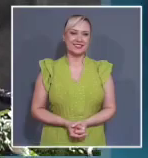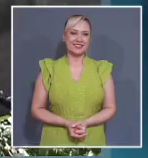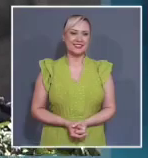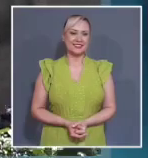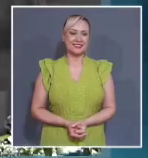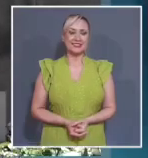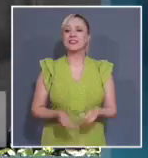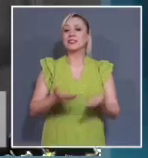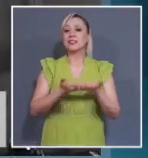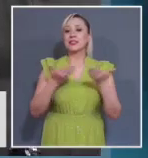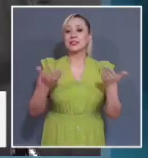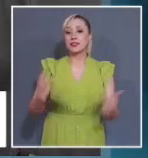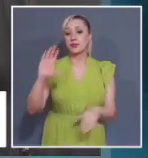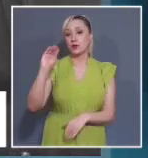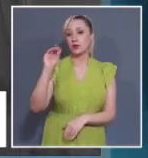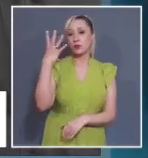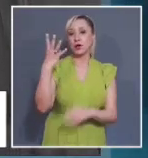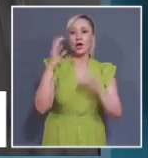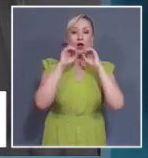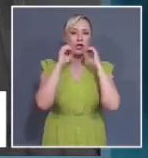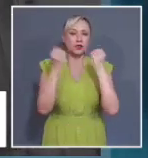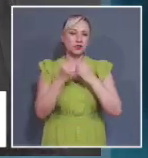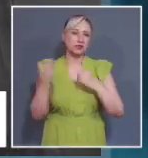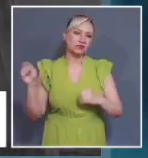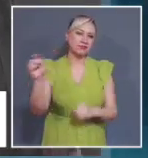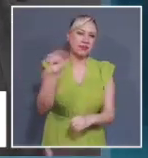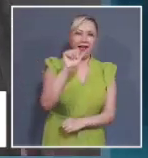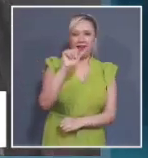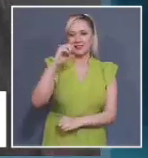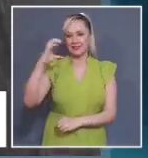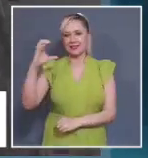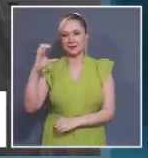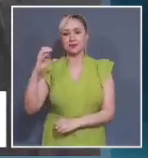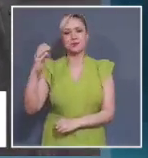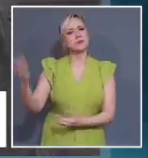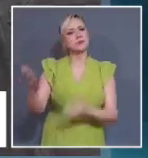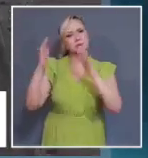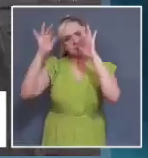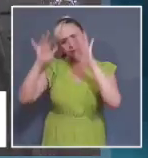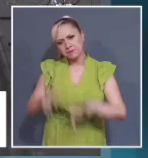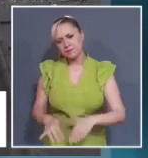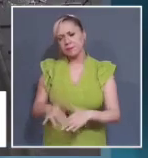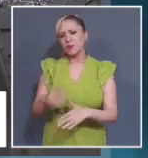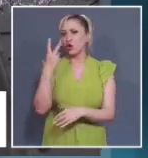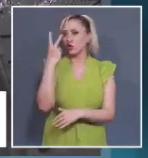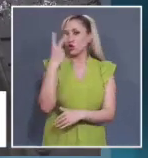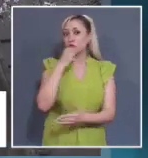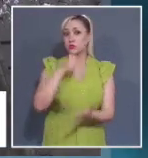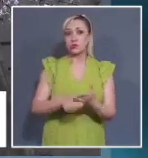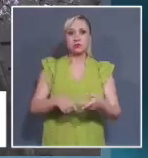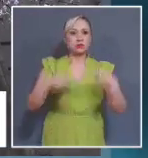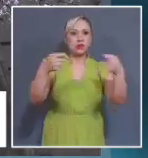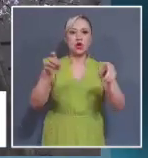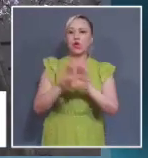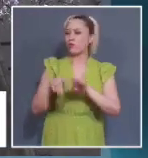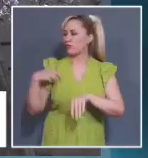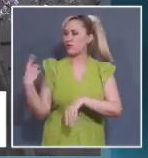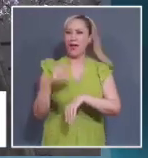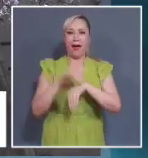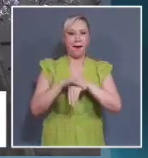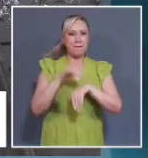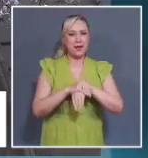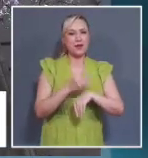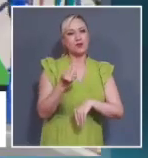94 organizaciones de la sociedad civil presentaron 2 amicus curiae ante la Suprema Corte para abonar argumentos a favor de mantener